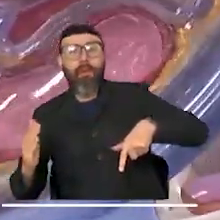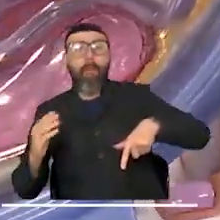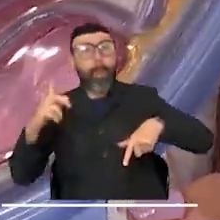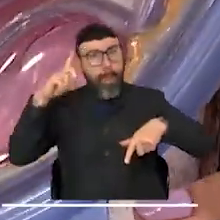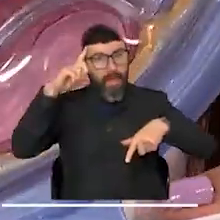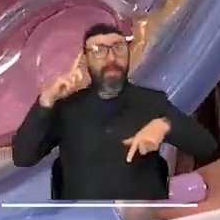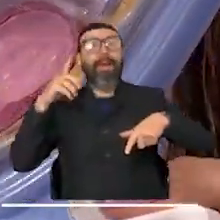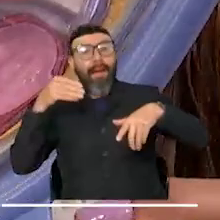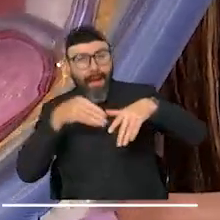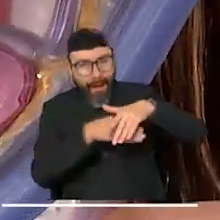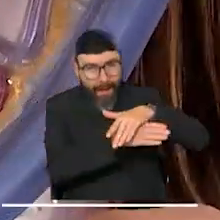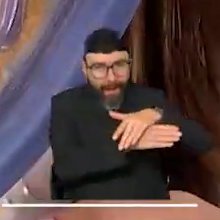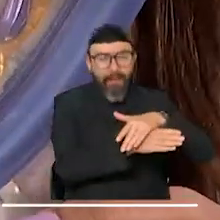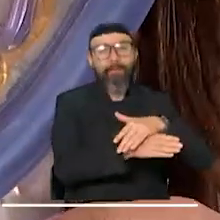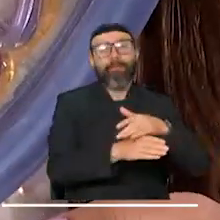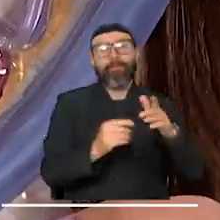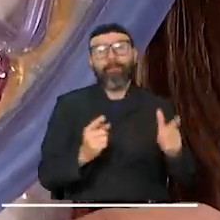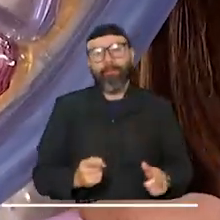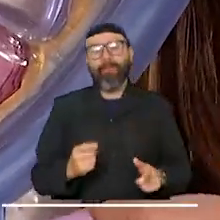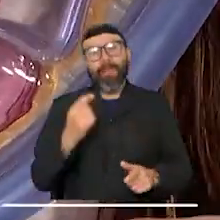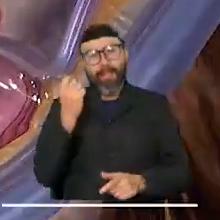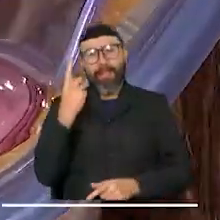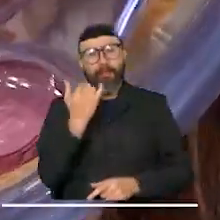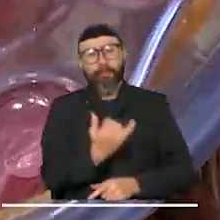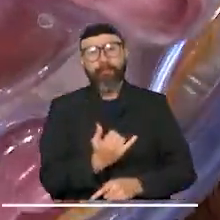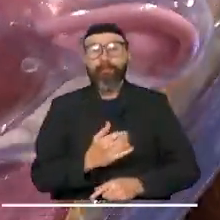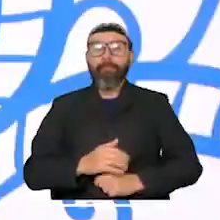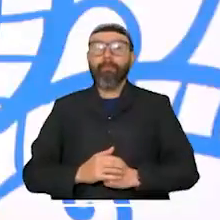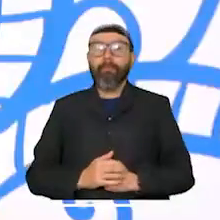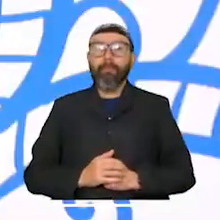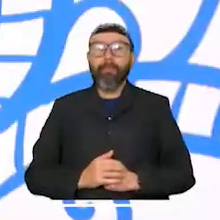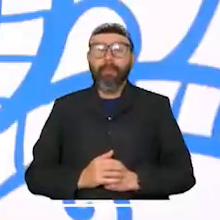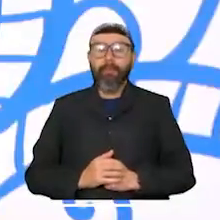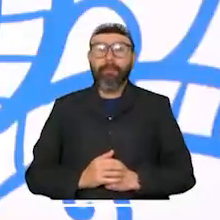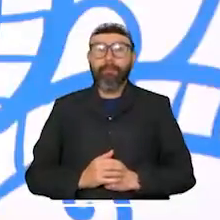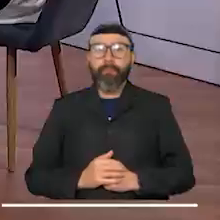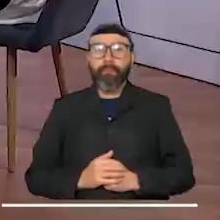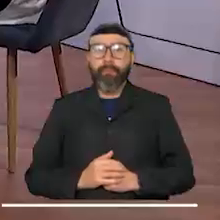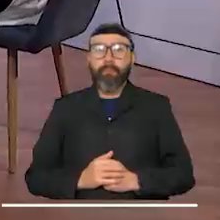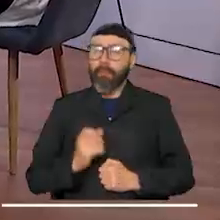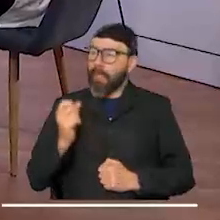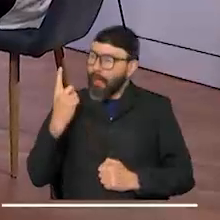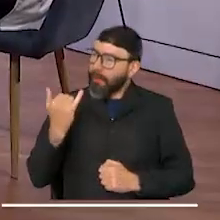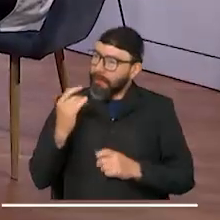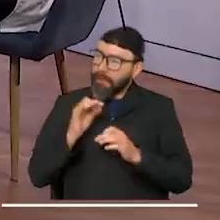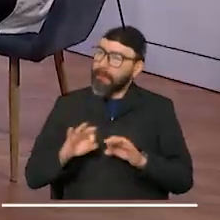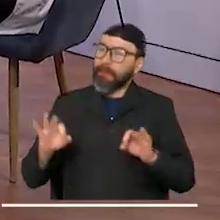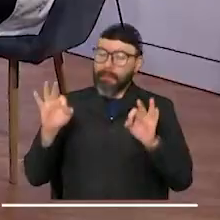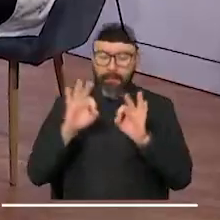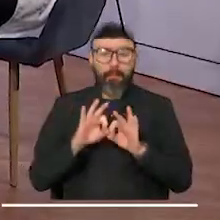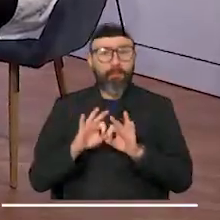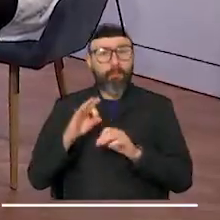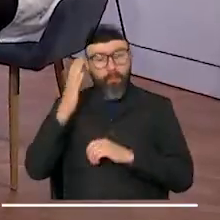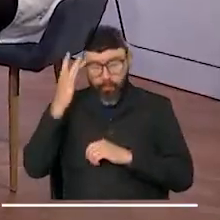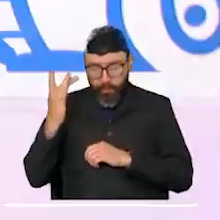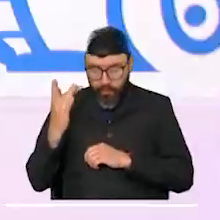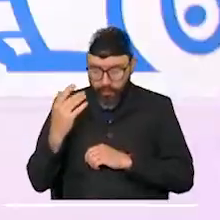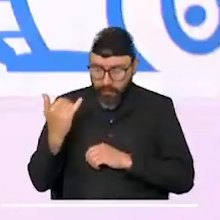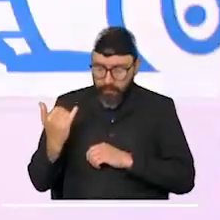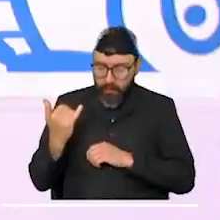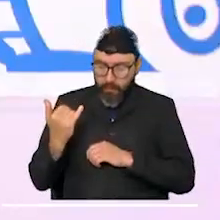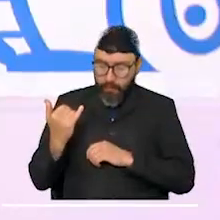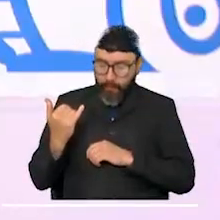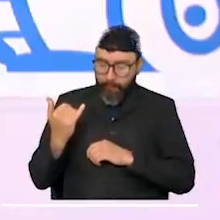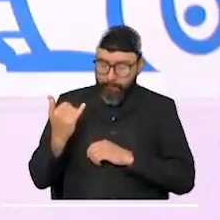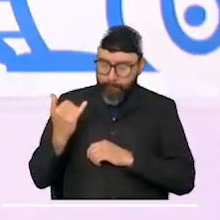de la región interna anatómicamente hablando Ok me parece algo muy interesante porque mucho de nosotros